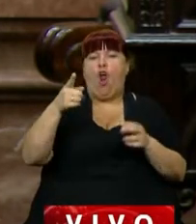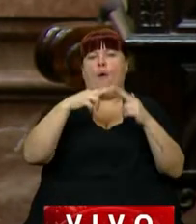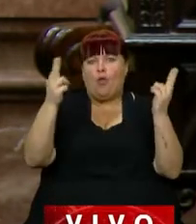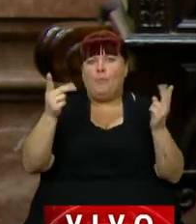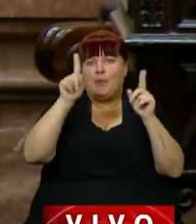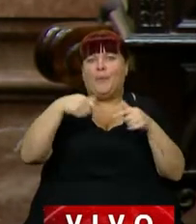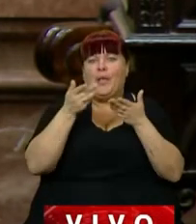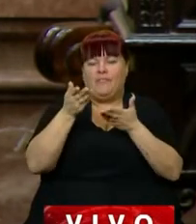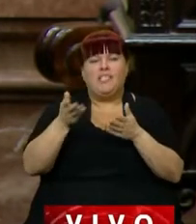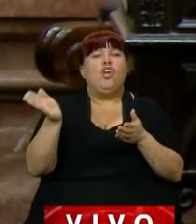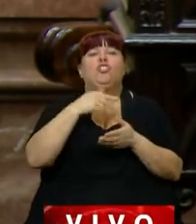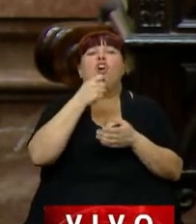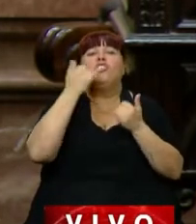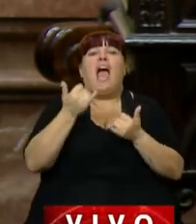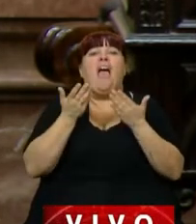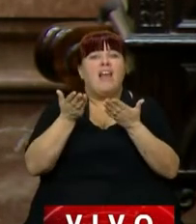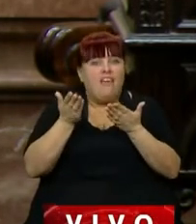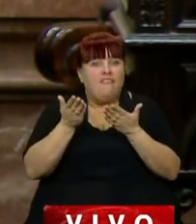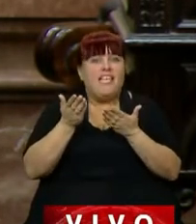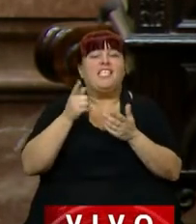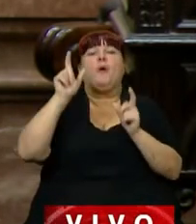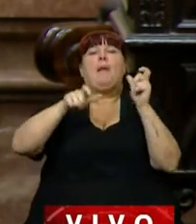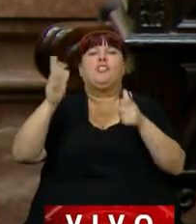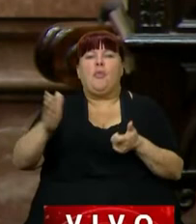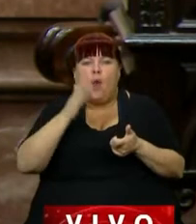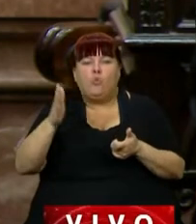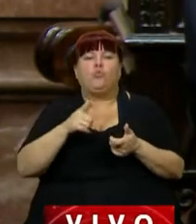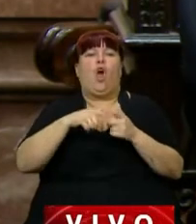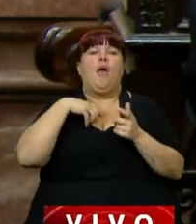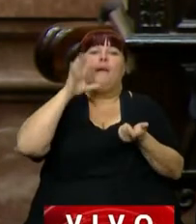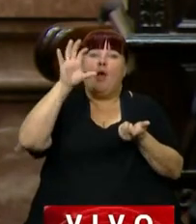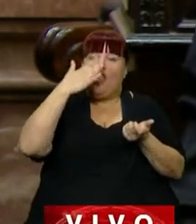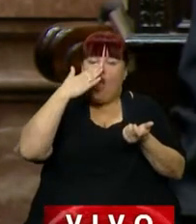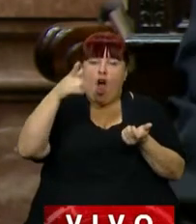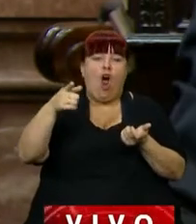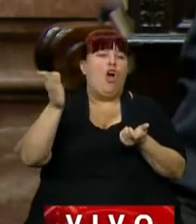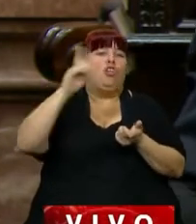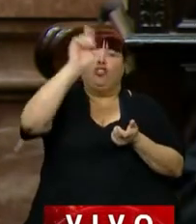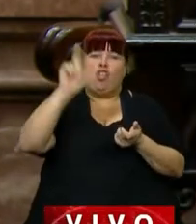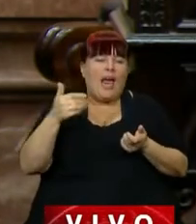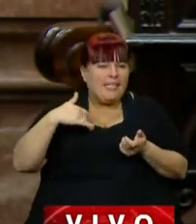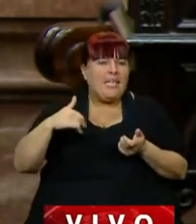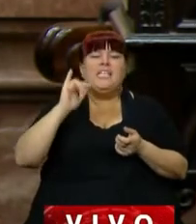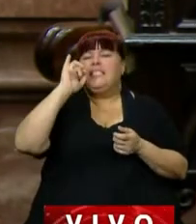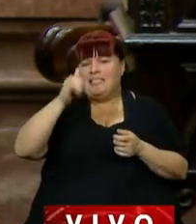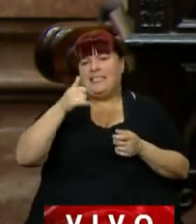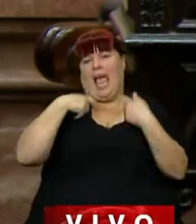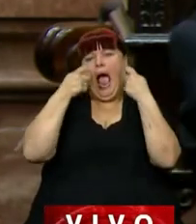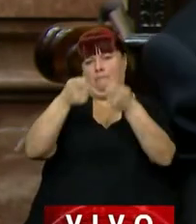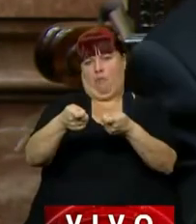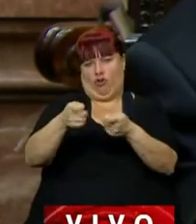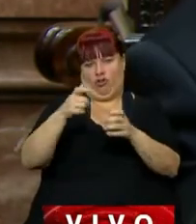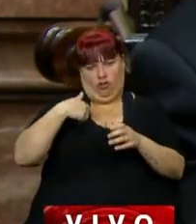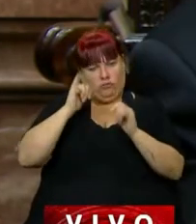autopista. Todo lo que sea un beneficio para los productores y la producción de mi provincia y de todo el país tendrá siempre el